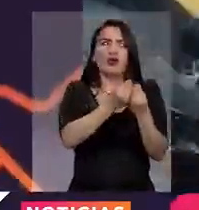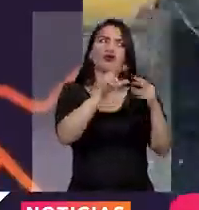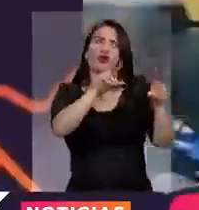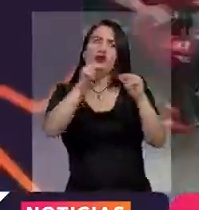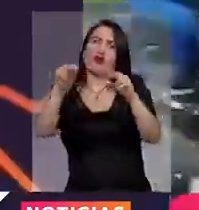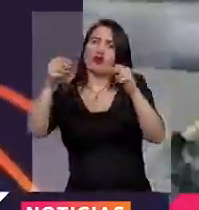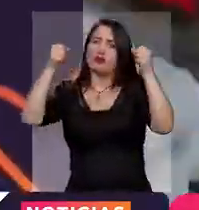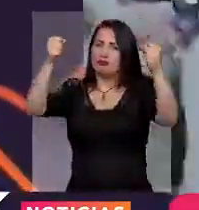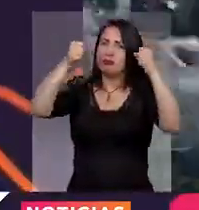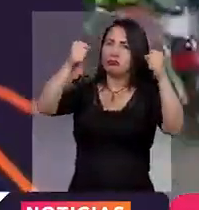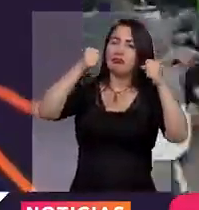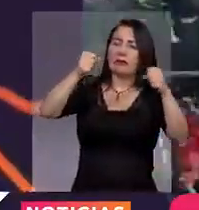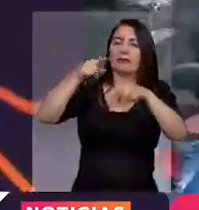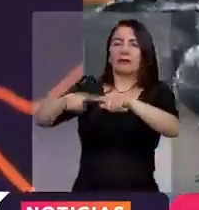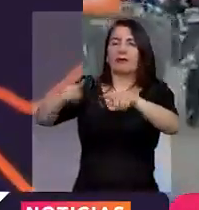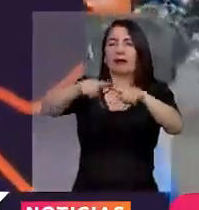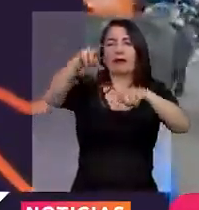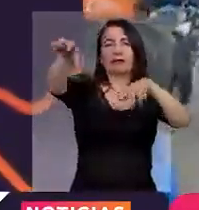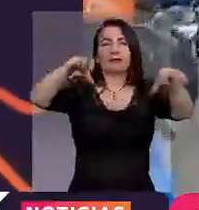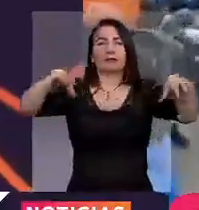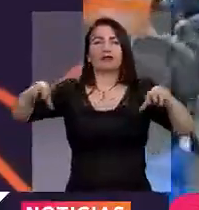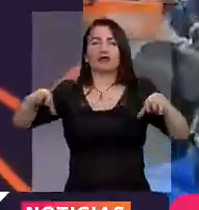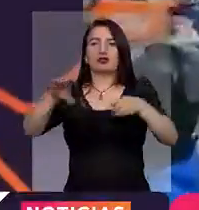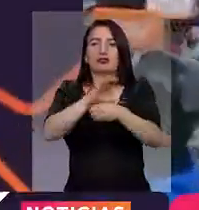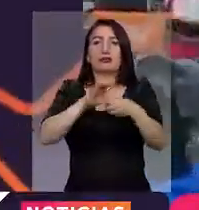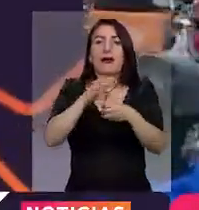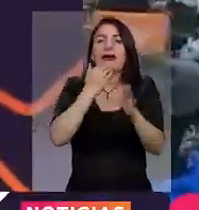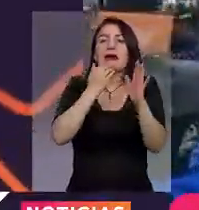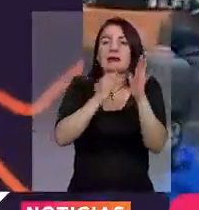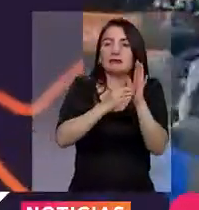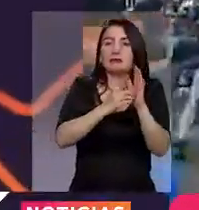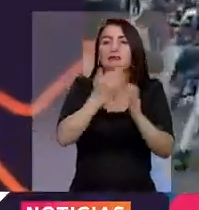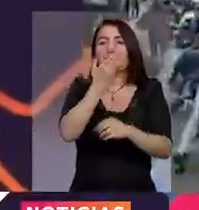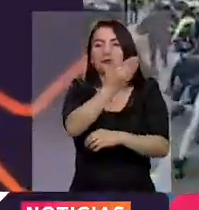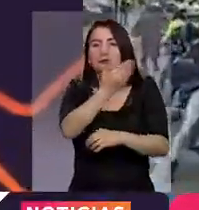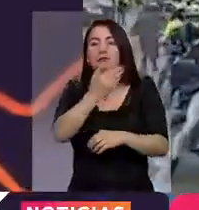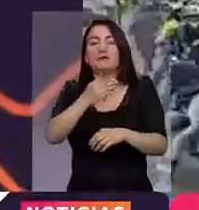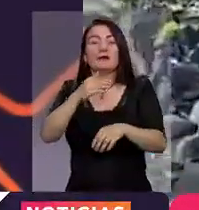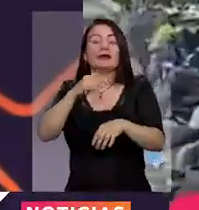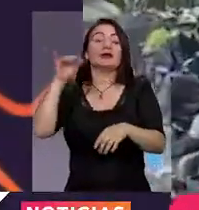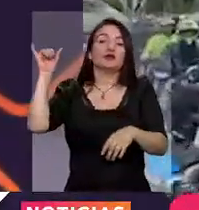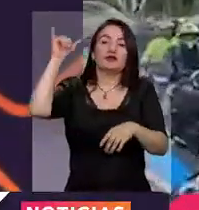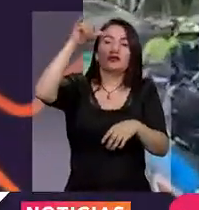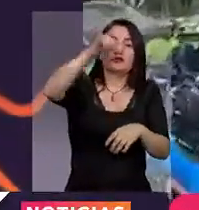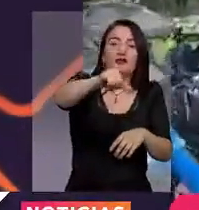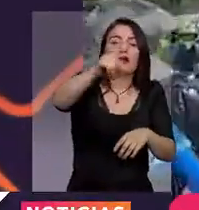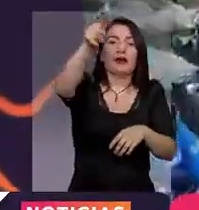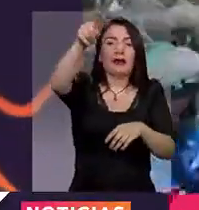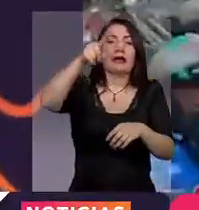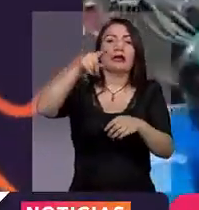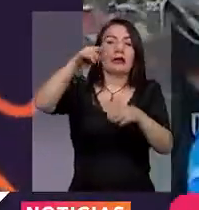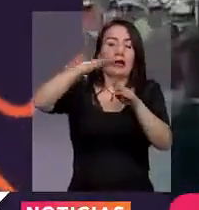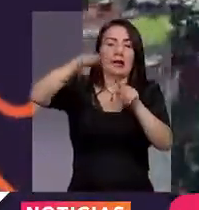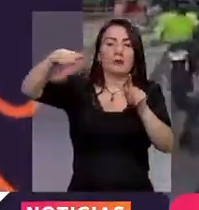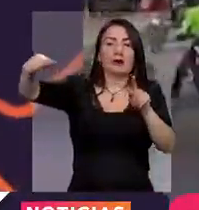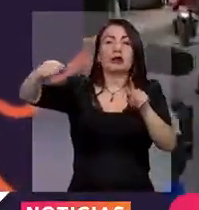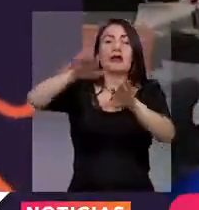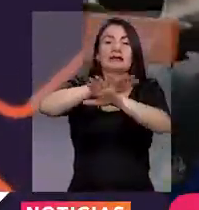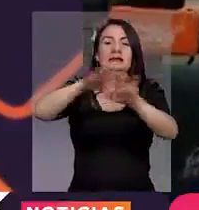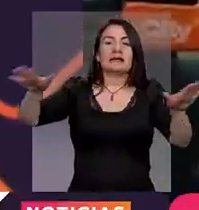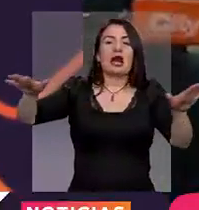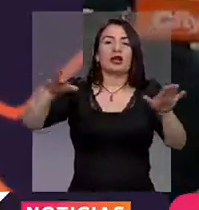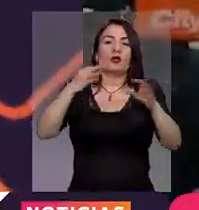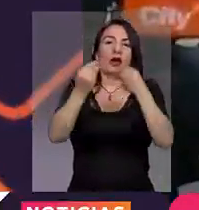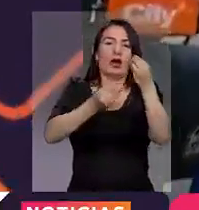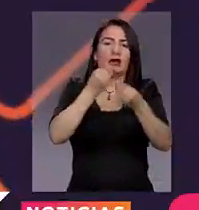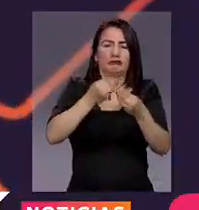organizaran plantones en diferentes puntos de la ciudad como por ejemplo en inmediaciones del aeropuerto eldorado hoy las autoridades de tránsito descartaron